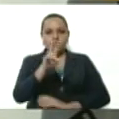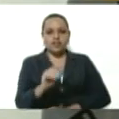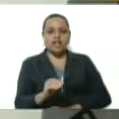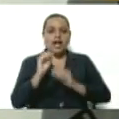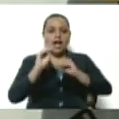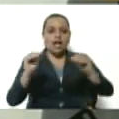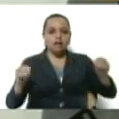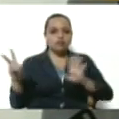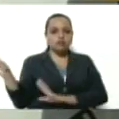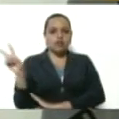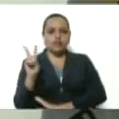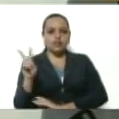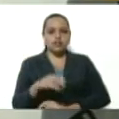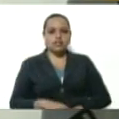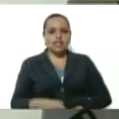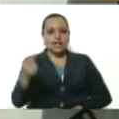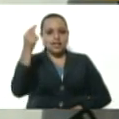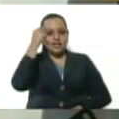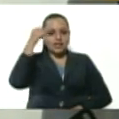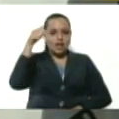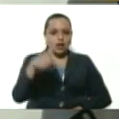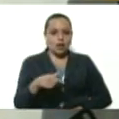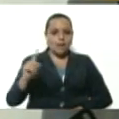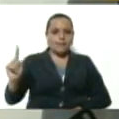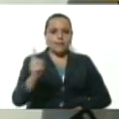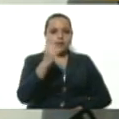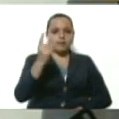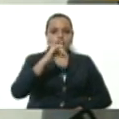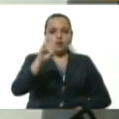país que en el día de hoy,